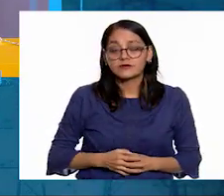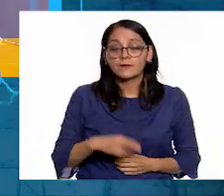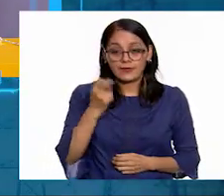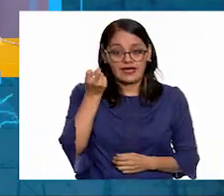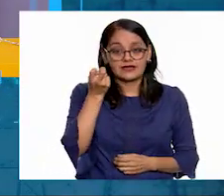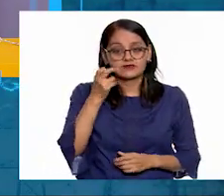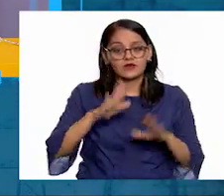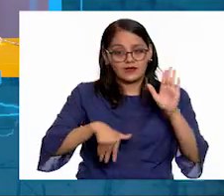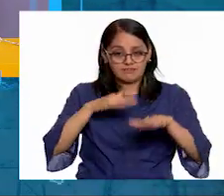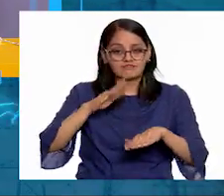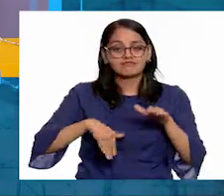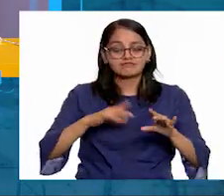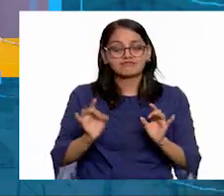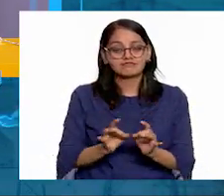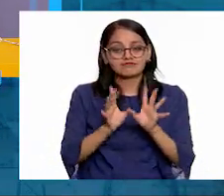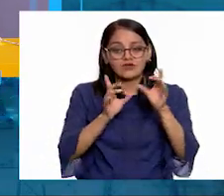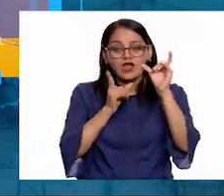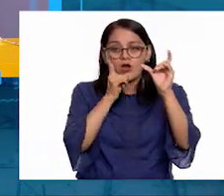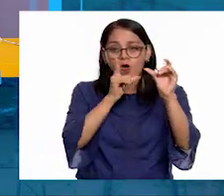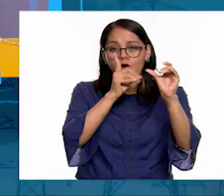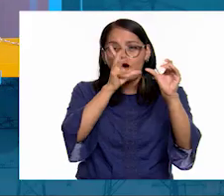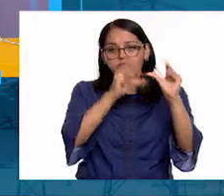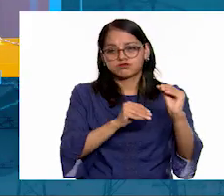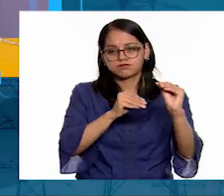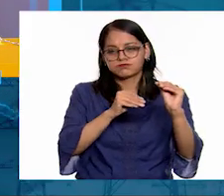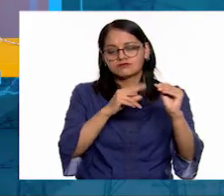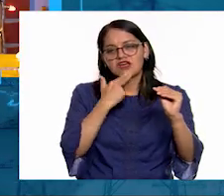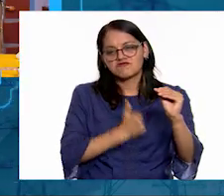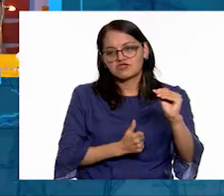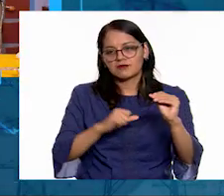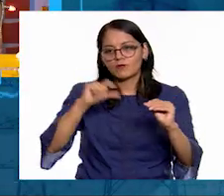cual ocasionaba que se fundiera uno o varios focos.